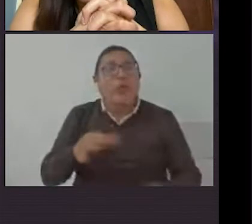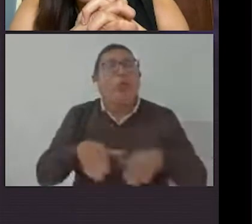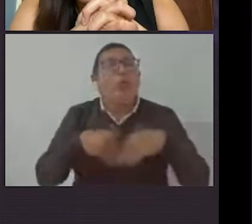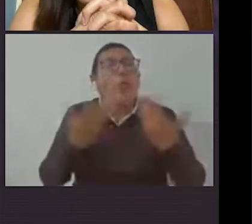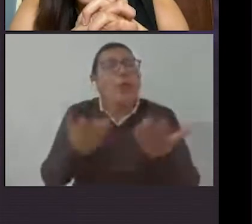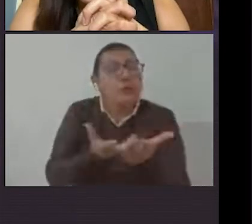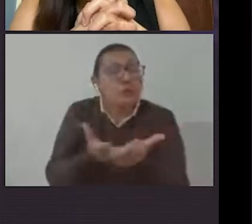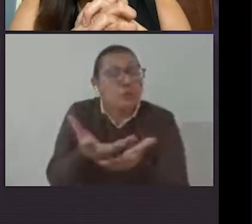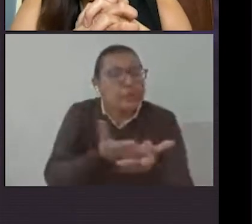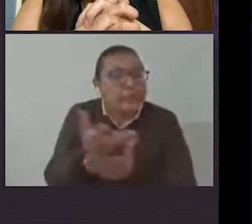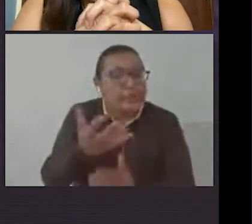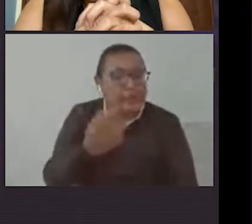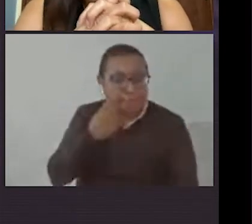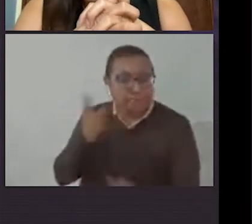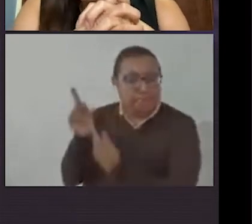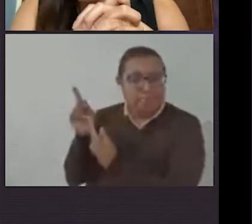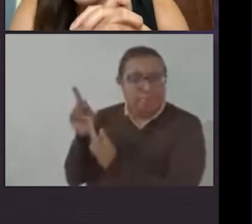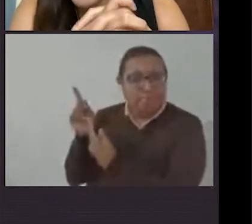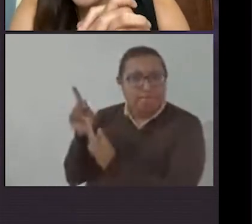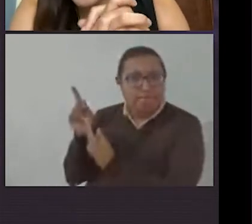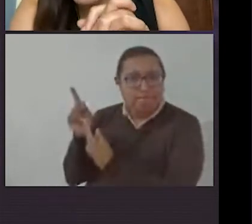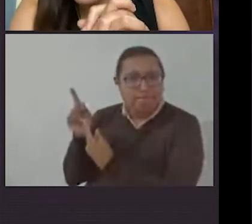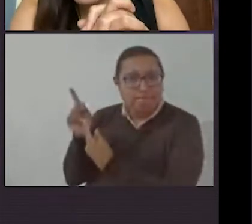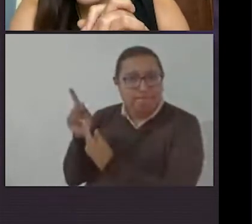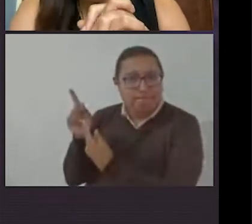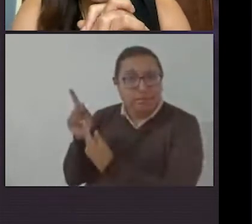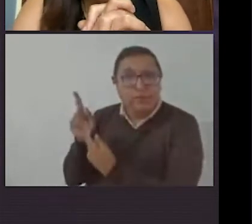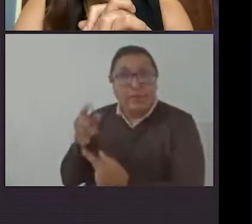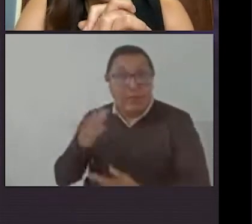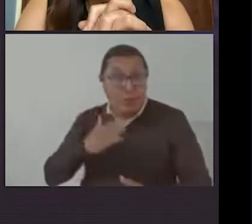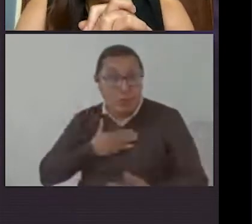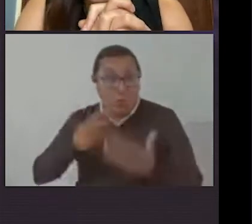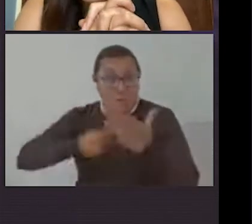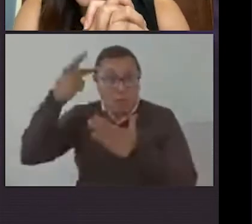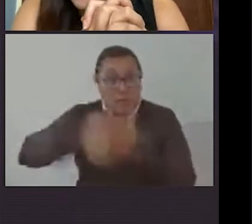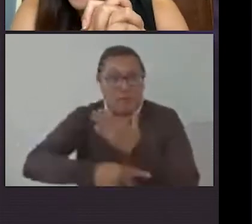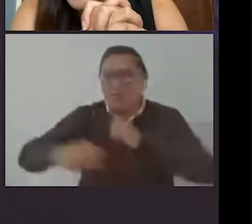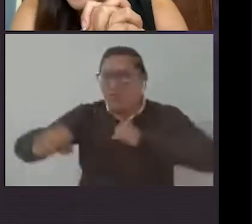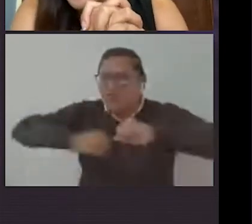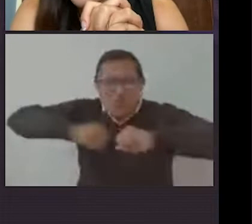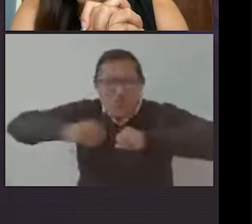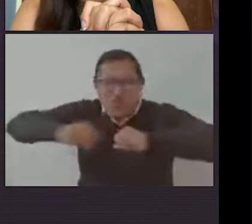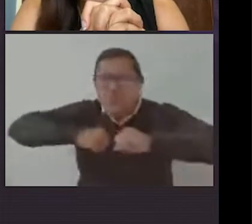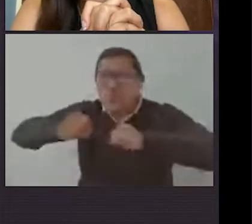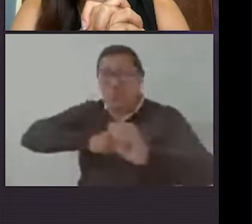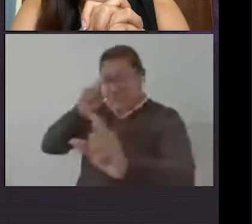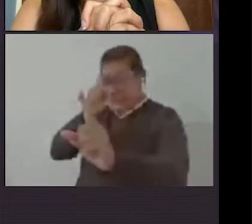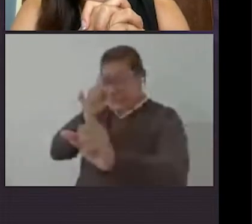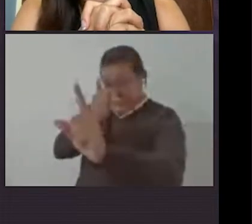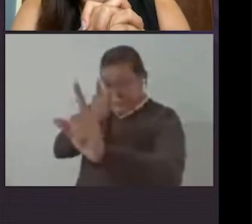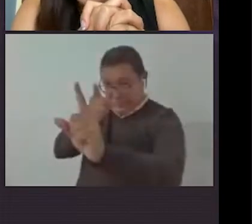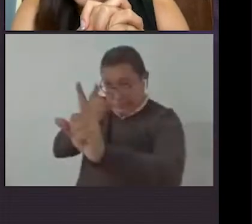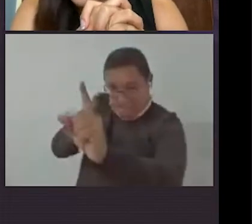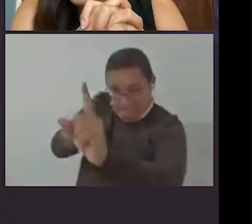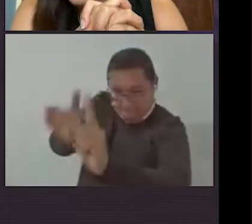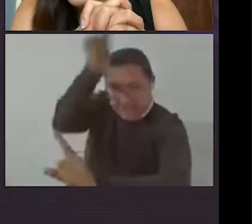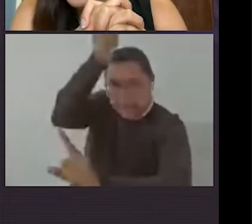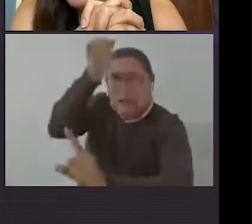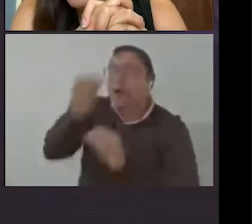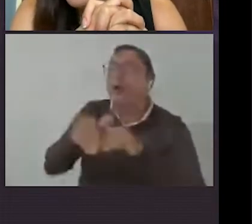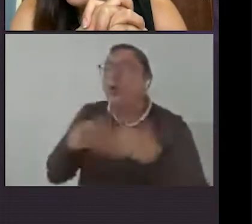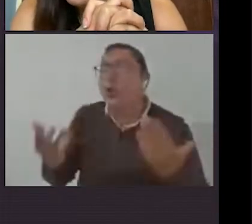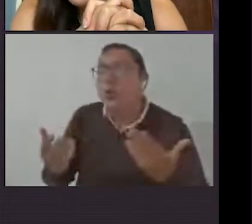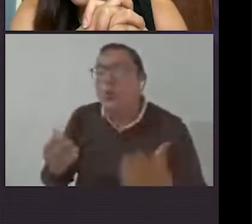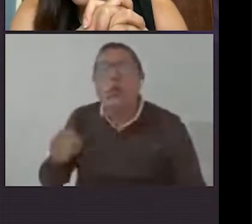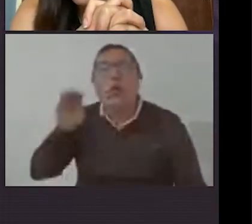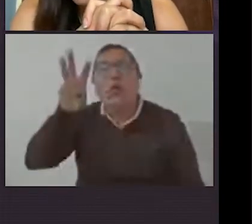80% del éxito de un proyecto depende de la mentalidad de un líder y de la gente del